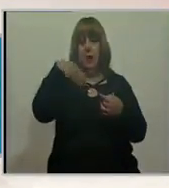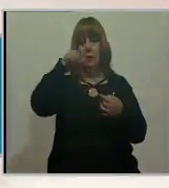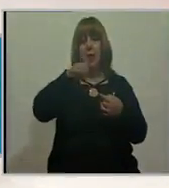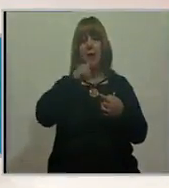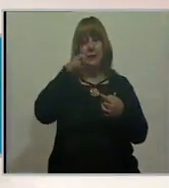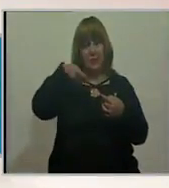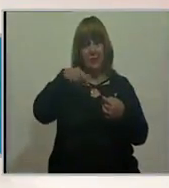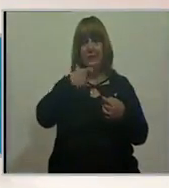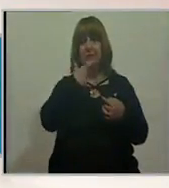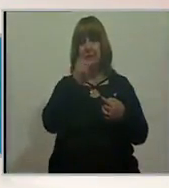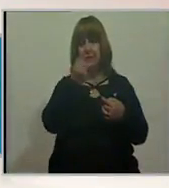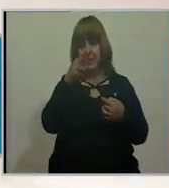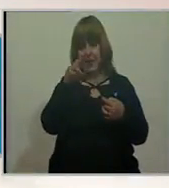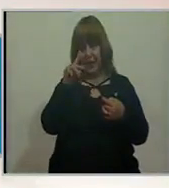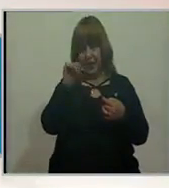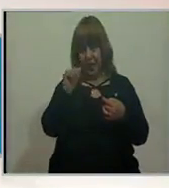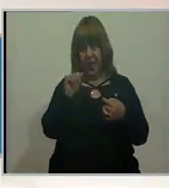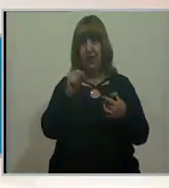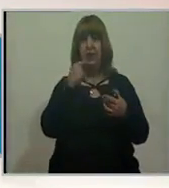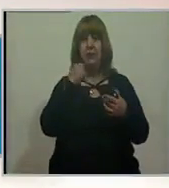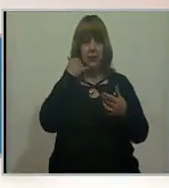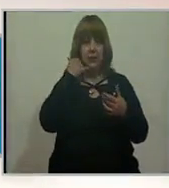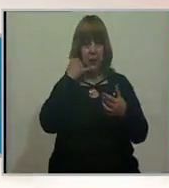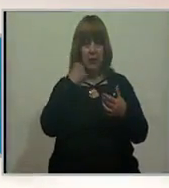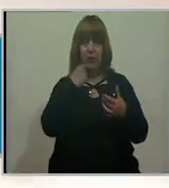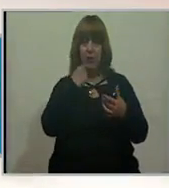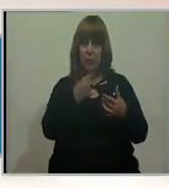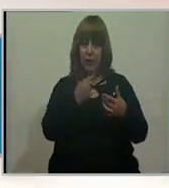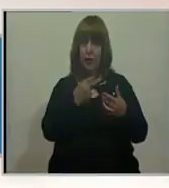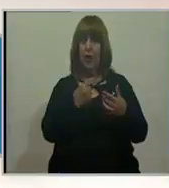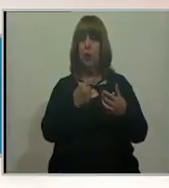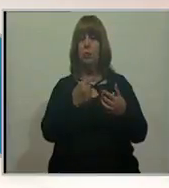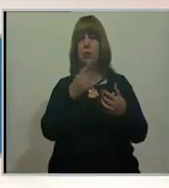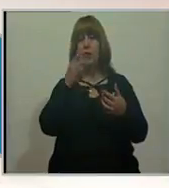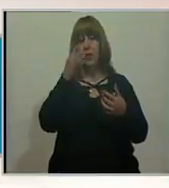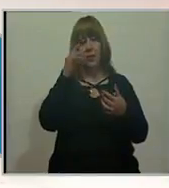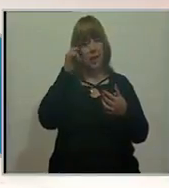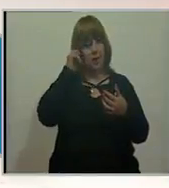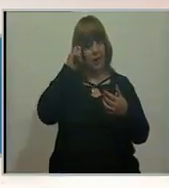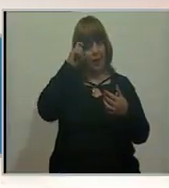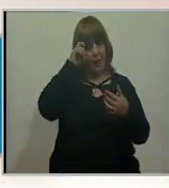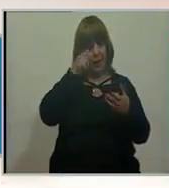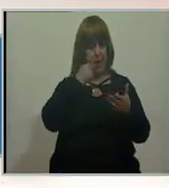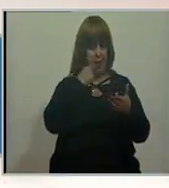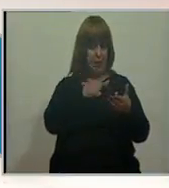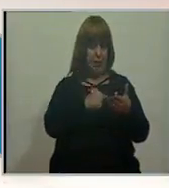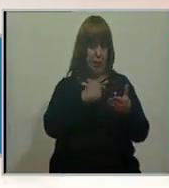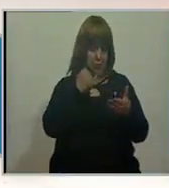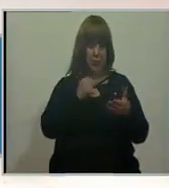la Dirección General de Escuelas, quien nos dijo que hay clases con normalidad y que hoy ya no hay corte de agua.